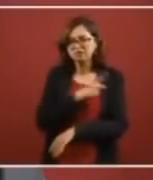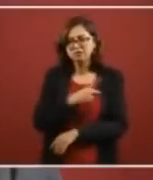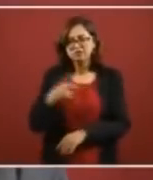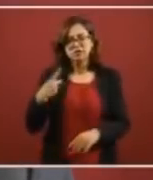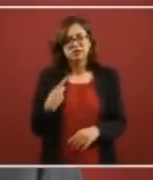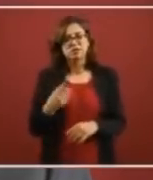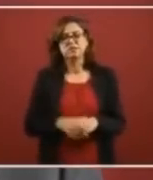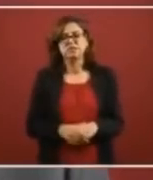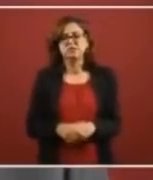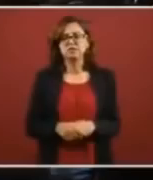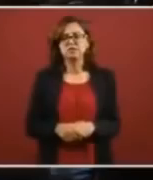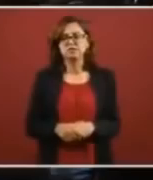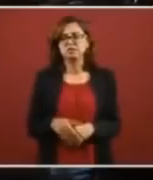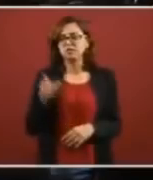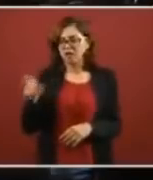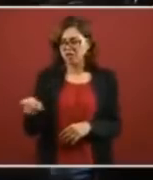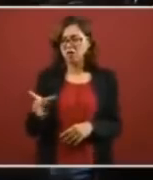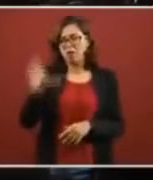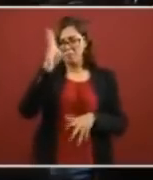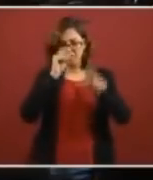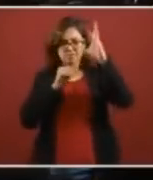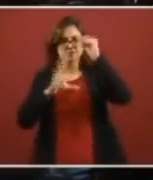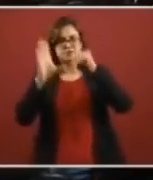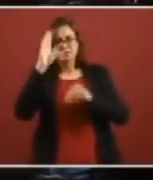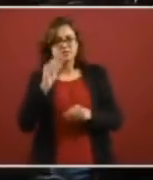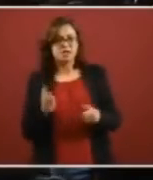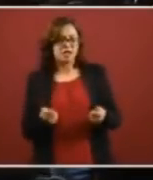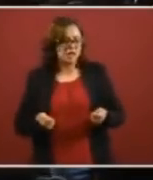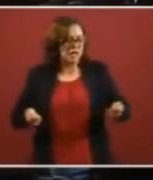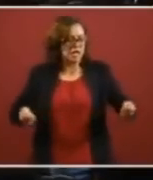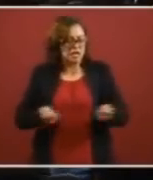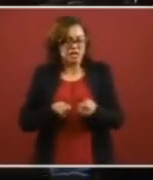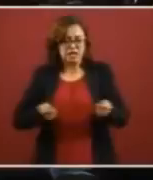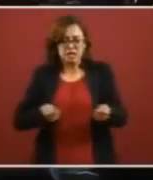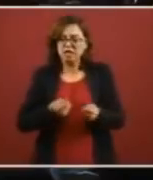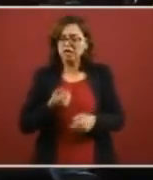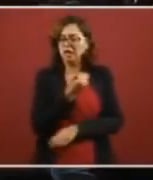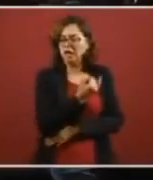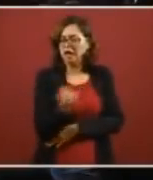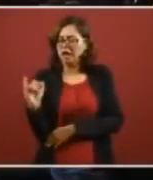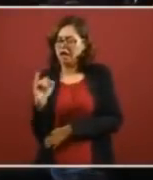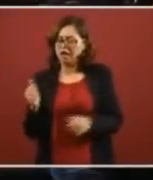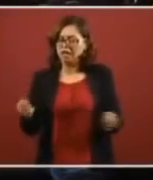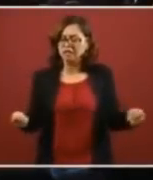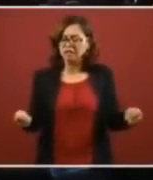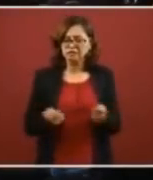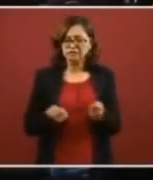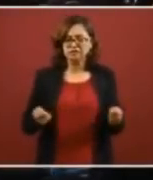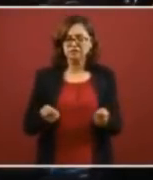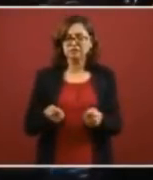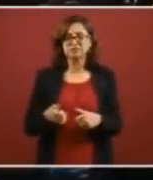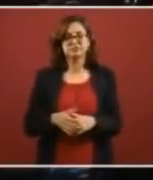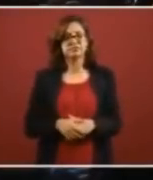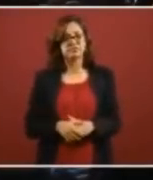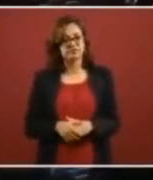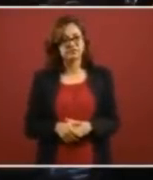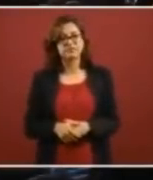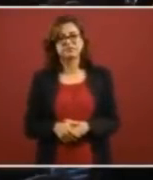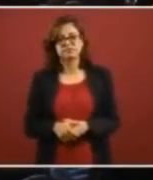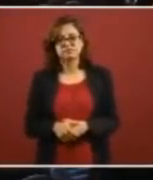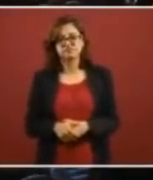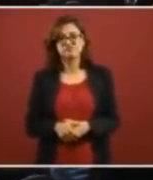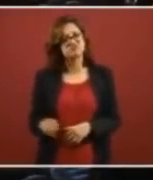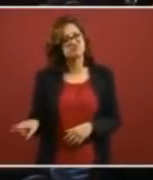para que se fueran de jardineros, o como iba a crecer mucho la población adulta en Estados